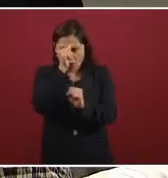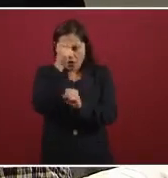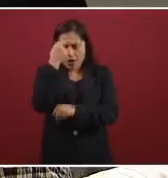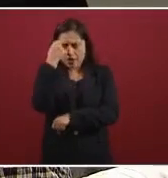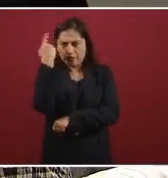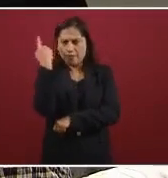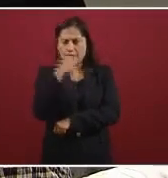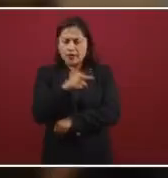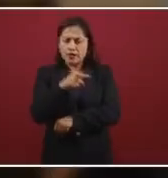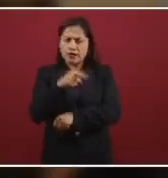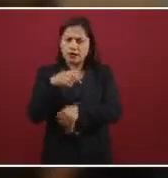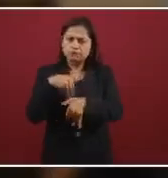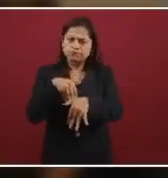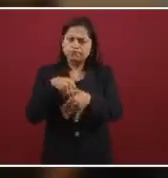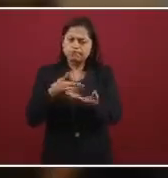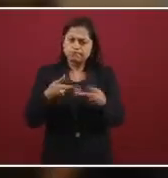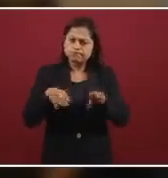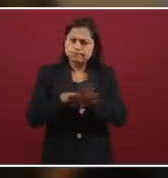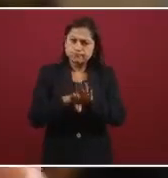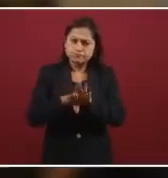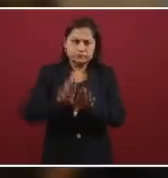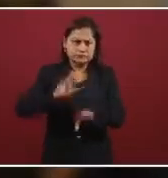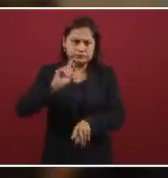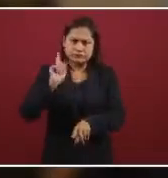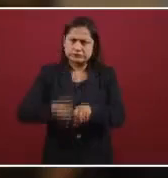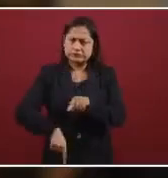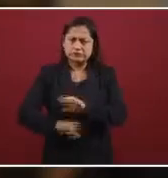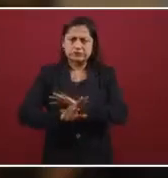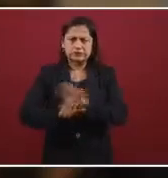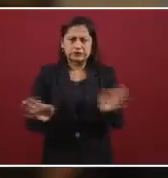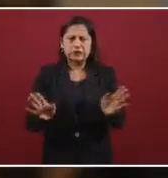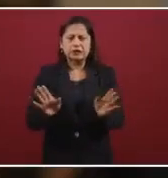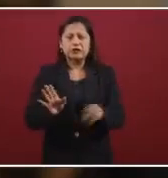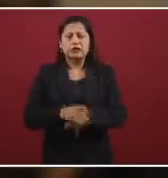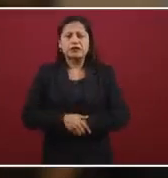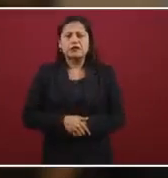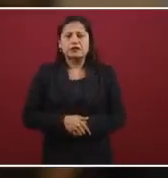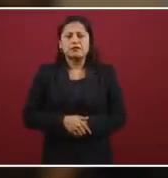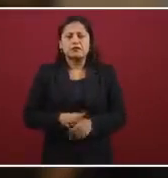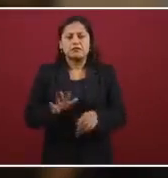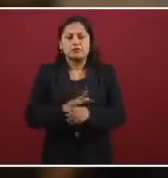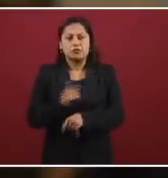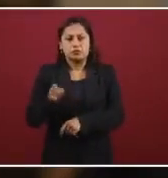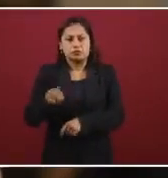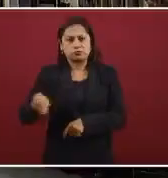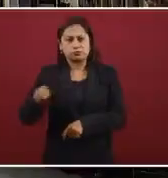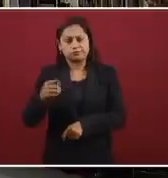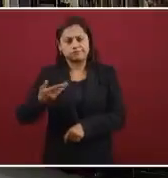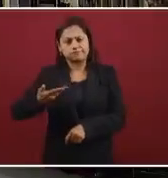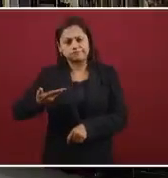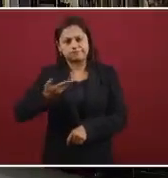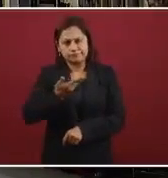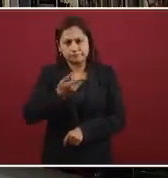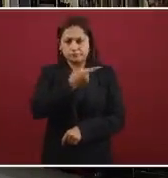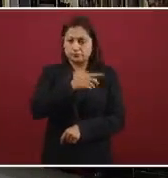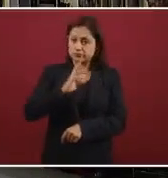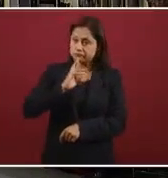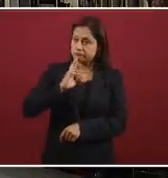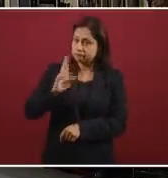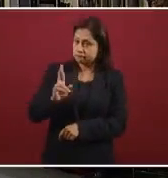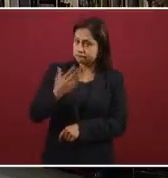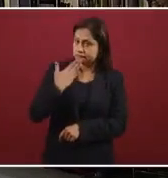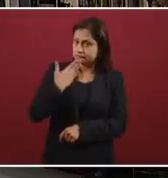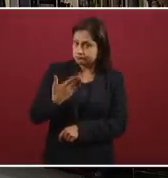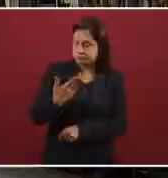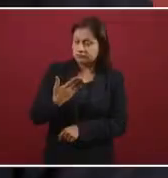recibir pues estas demandas que se les han solucionado positivamente. Algunos consideran